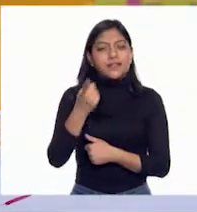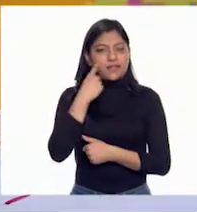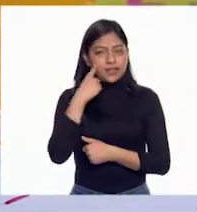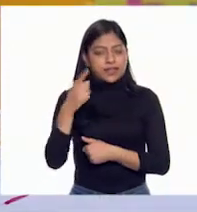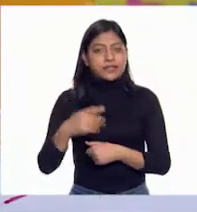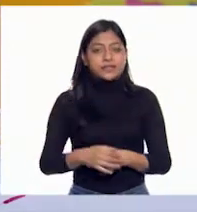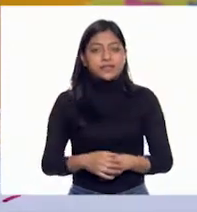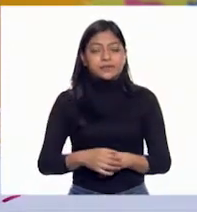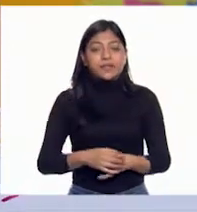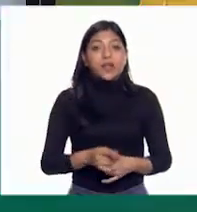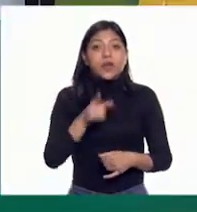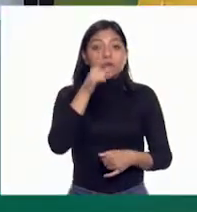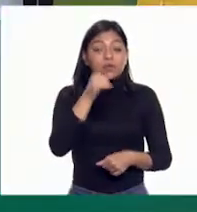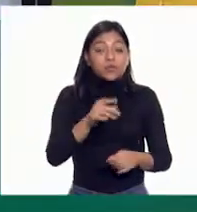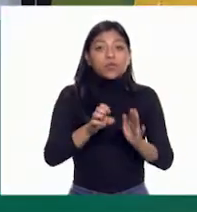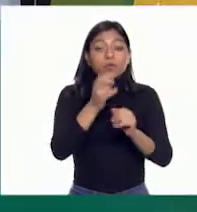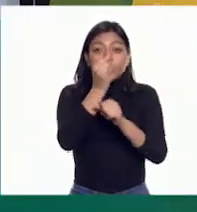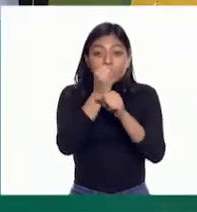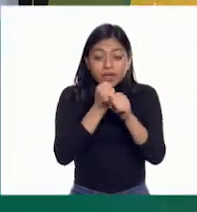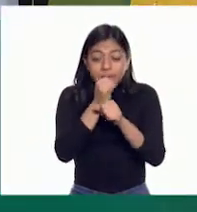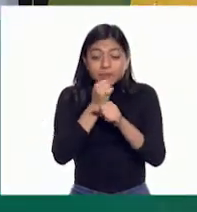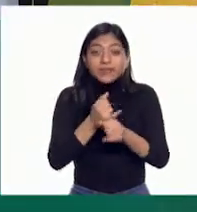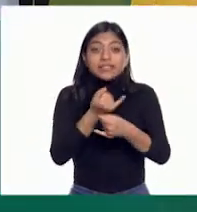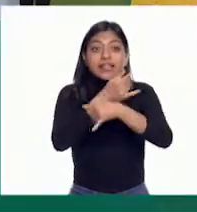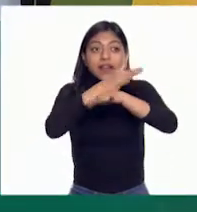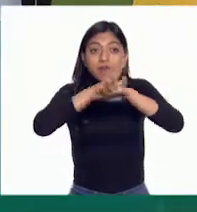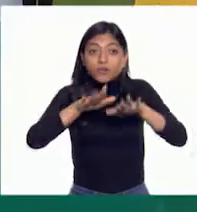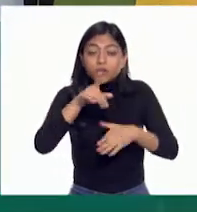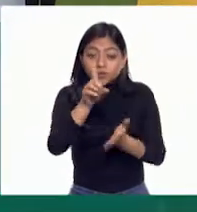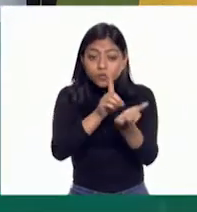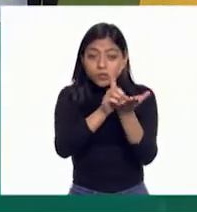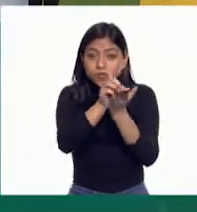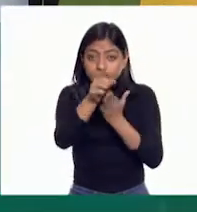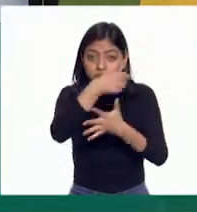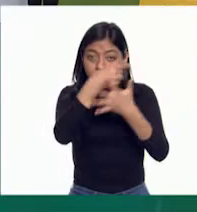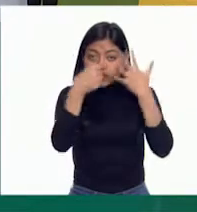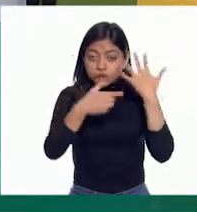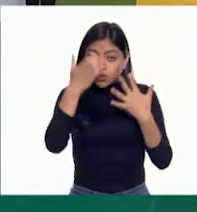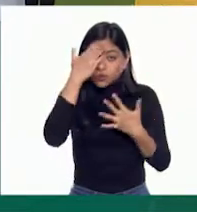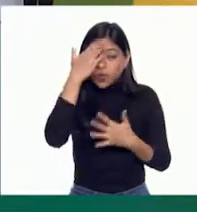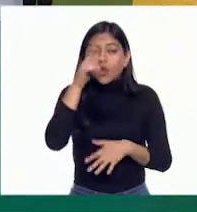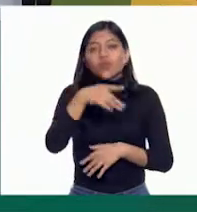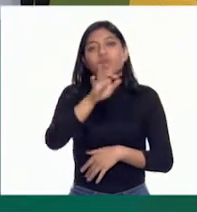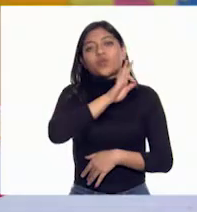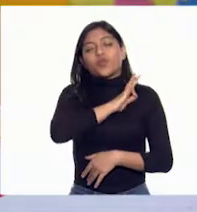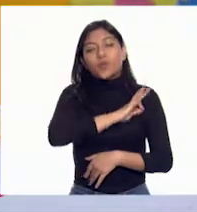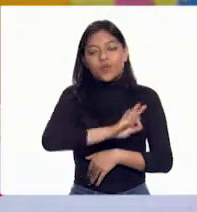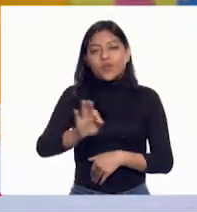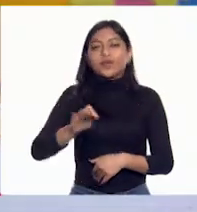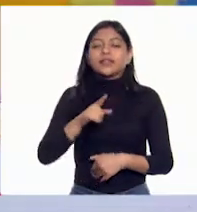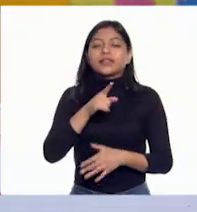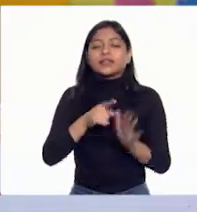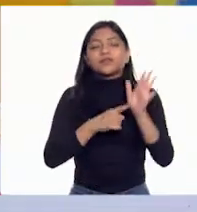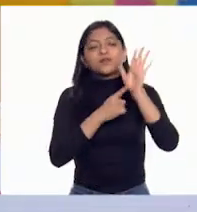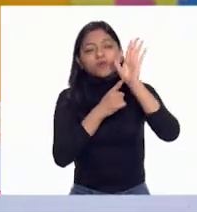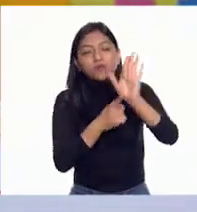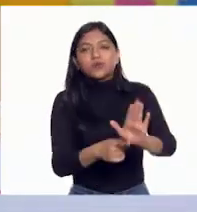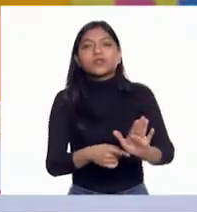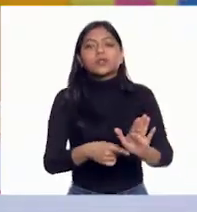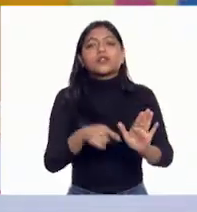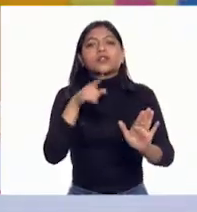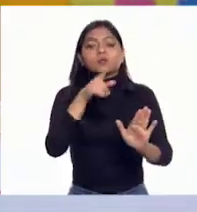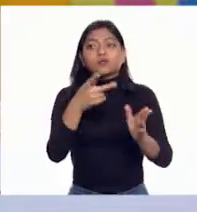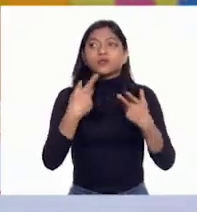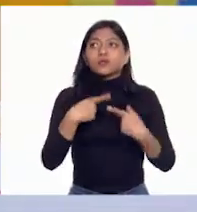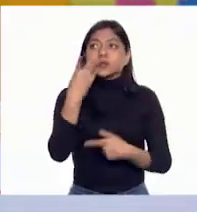más información tengo de mis derechos, por ejemplo, pues puedo defenderlos mejor y exigir